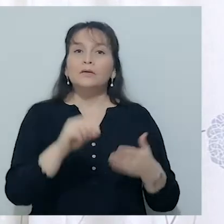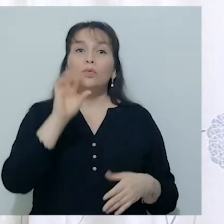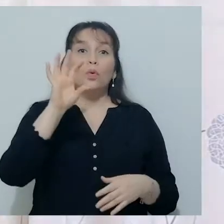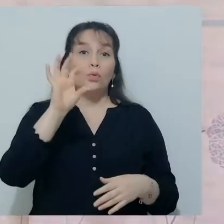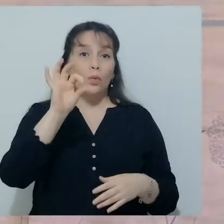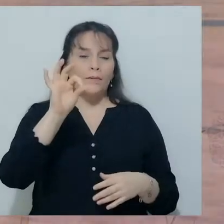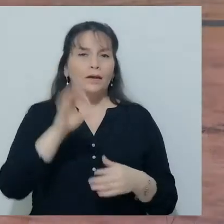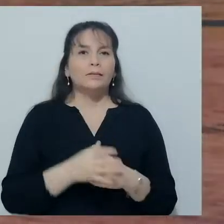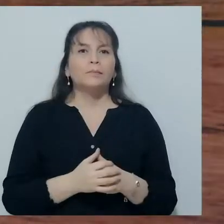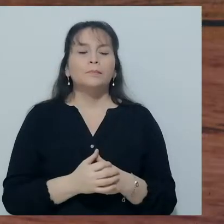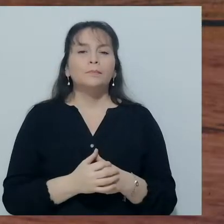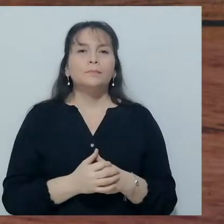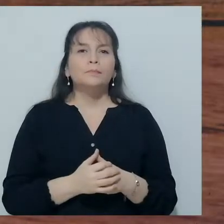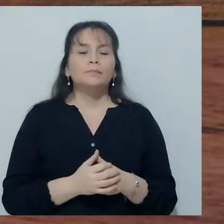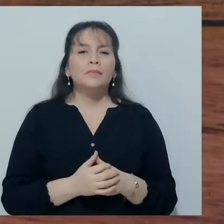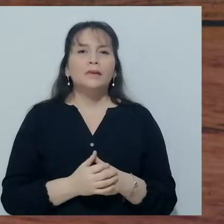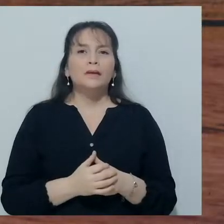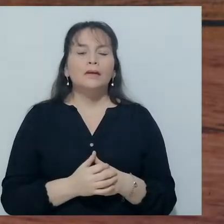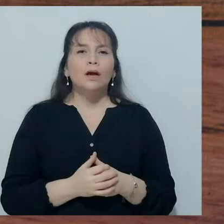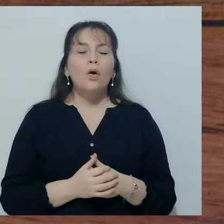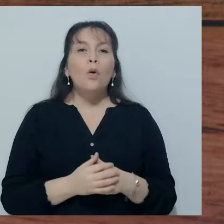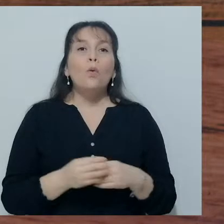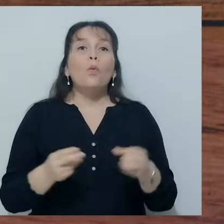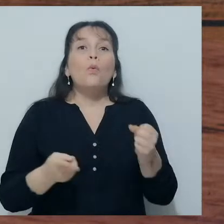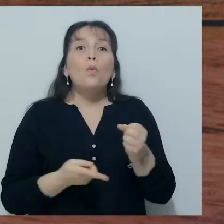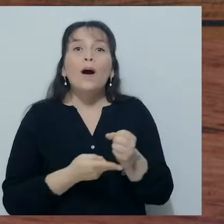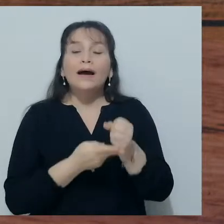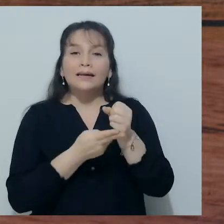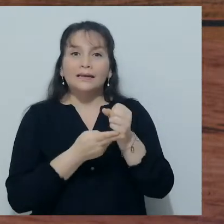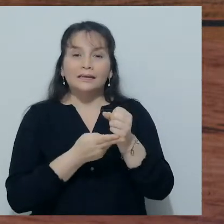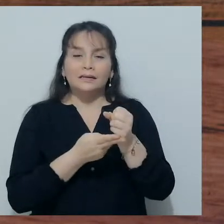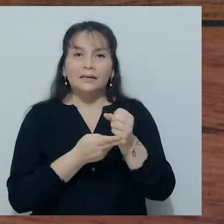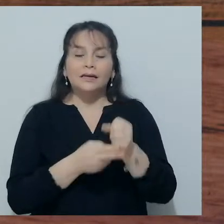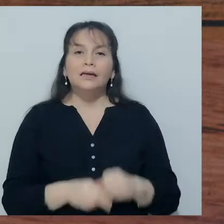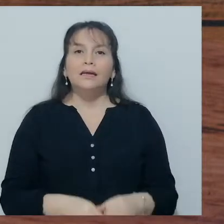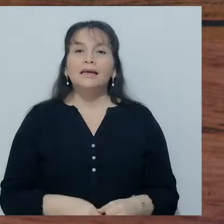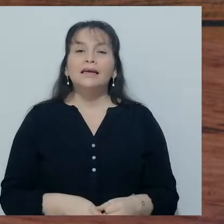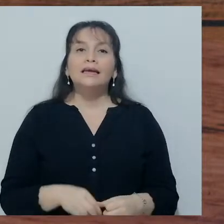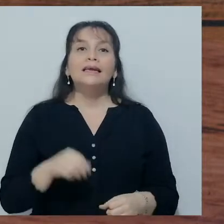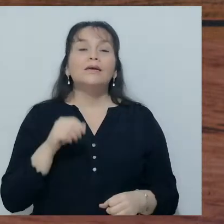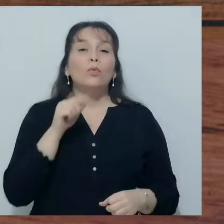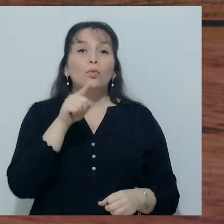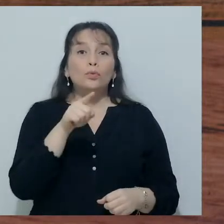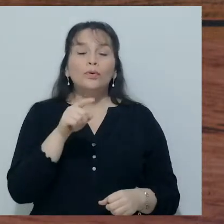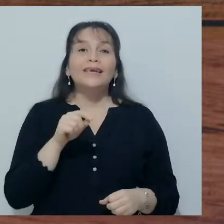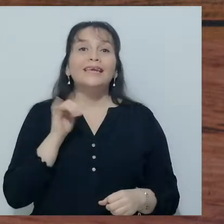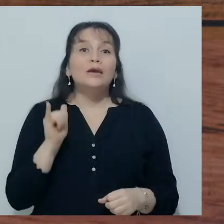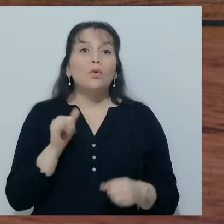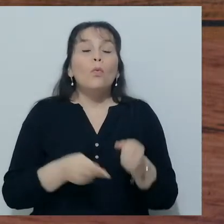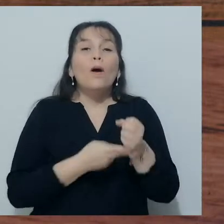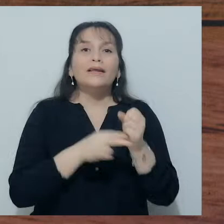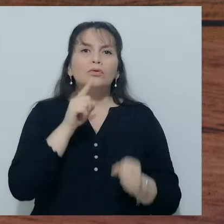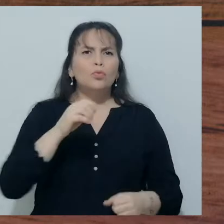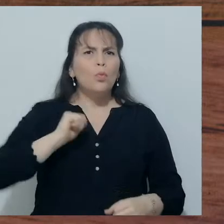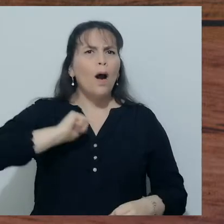9, Deuteronomio 4:9. Por tanto, guárdate y guarda, dice tu alma,